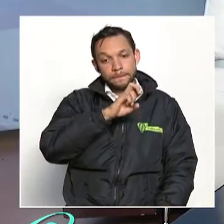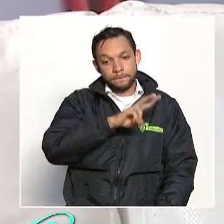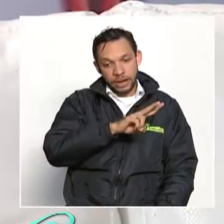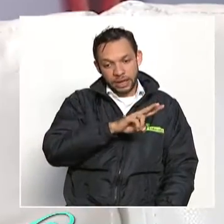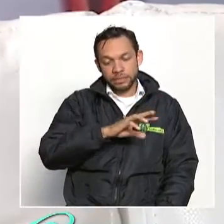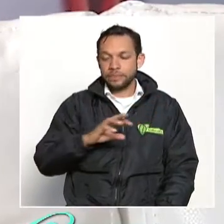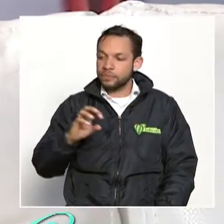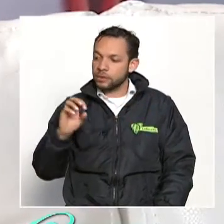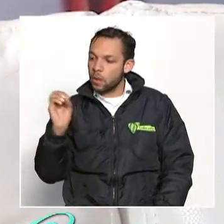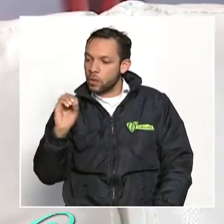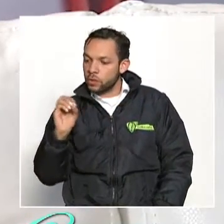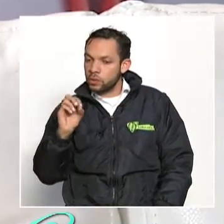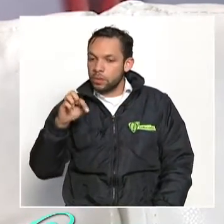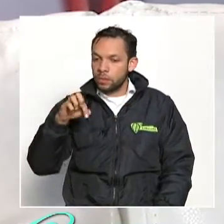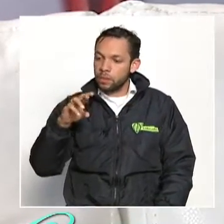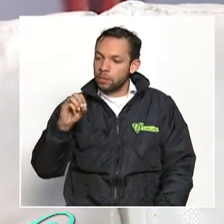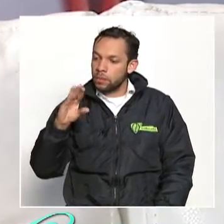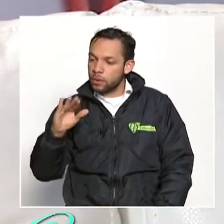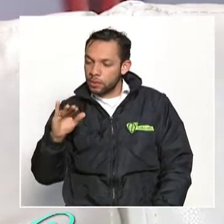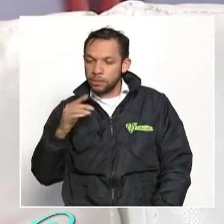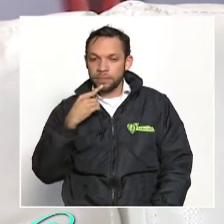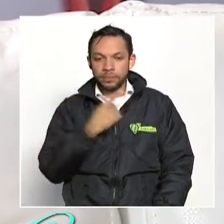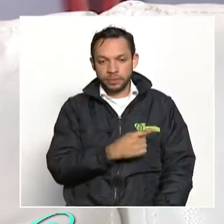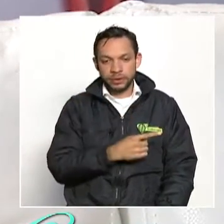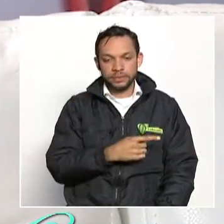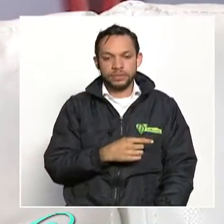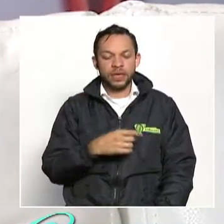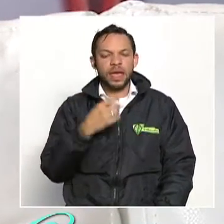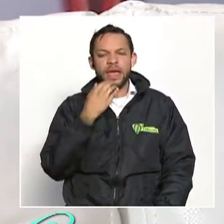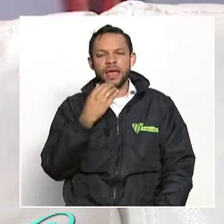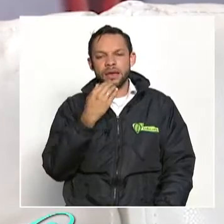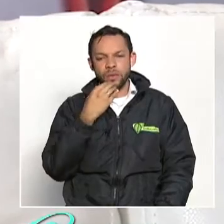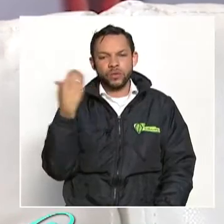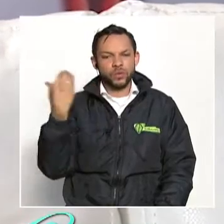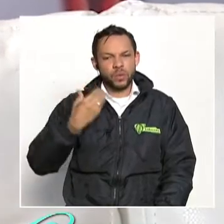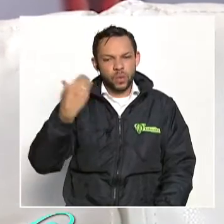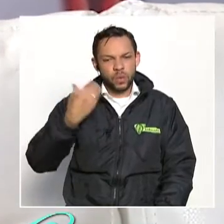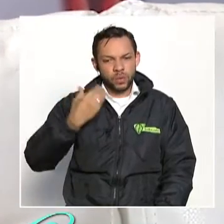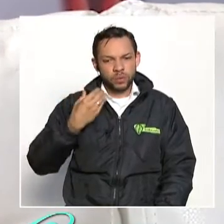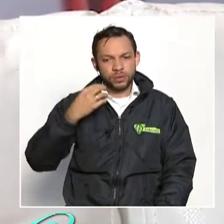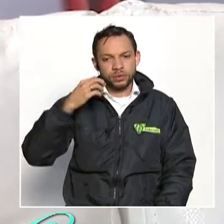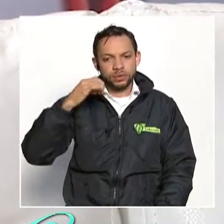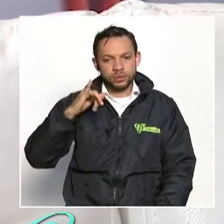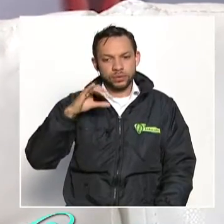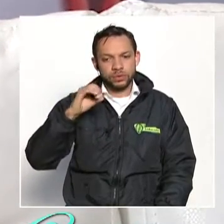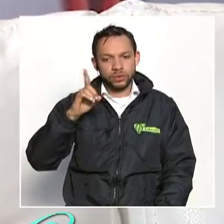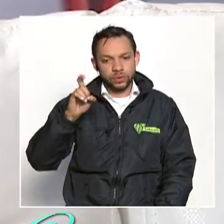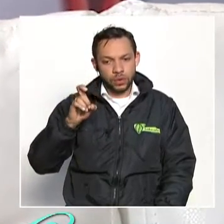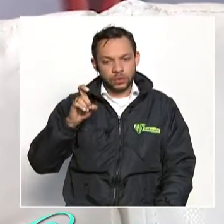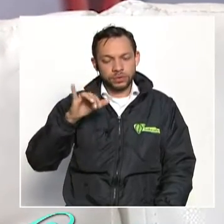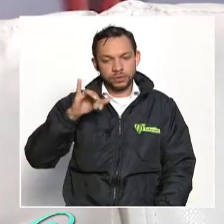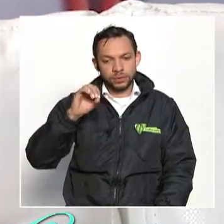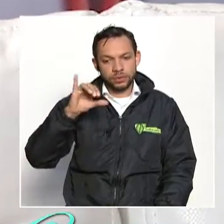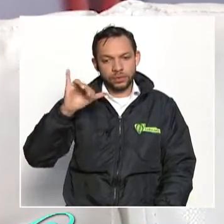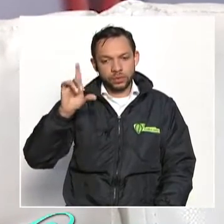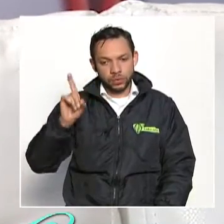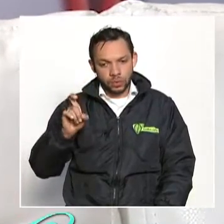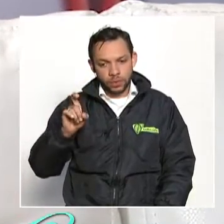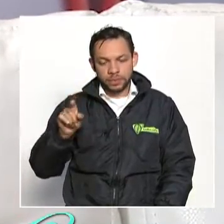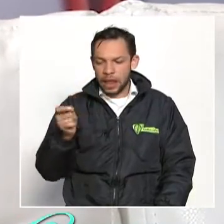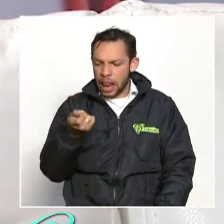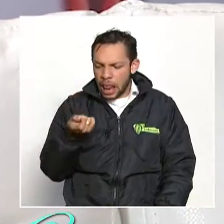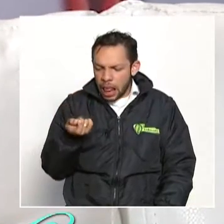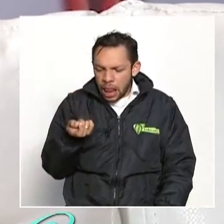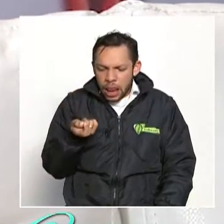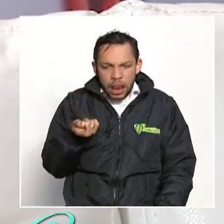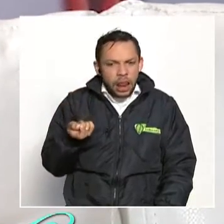son bacterias favorables. Ustedes cogen un Yox, un Regeneres, cualquier yogur, eso, digamos el Yox, ustedes miran y habla de los millones de